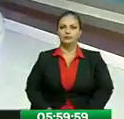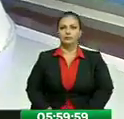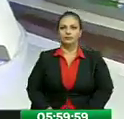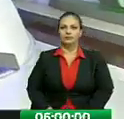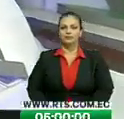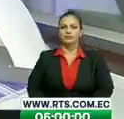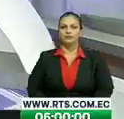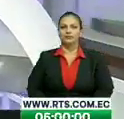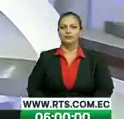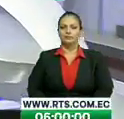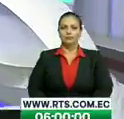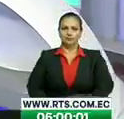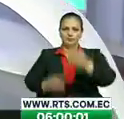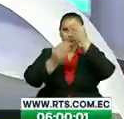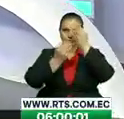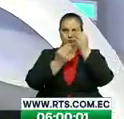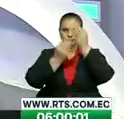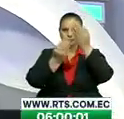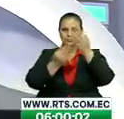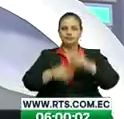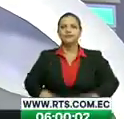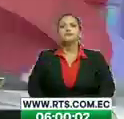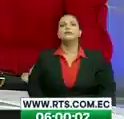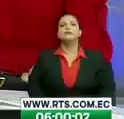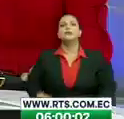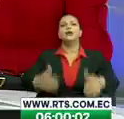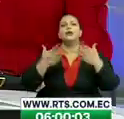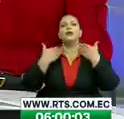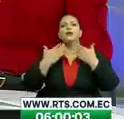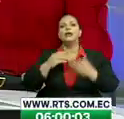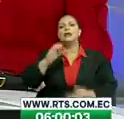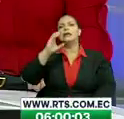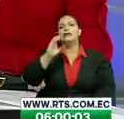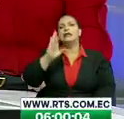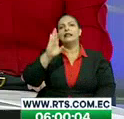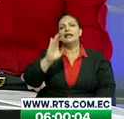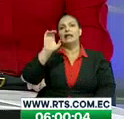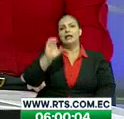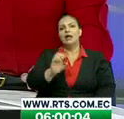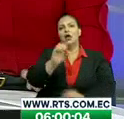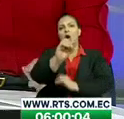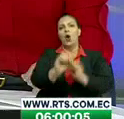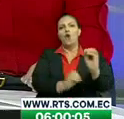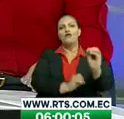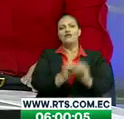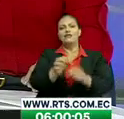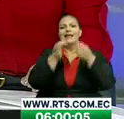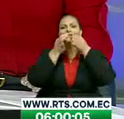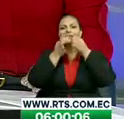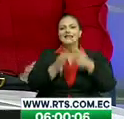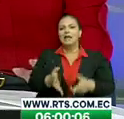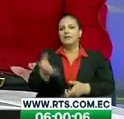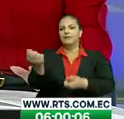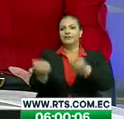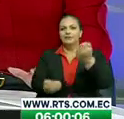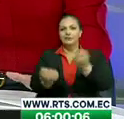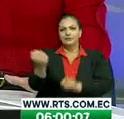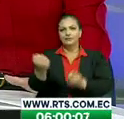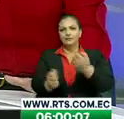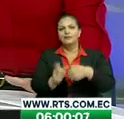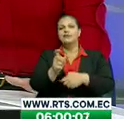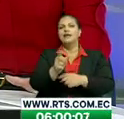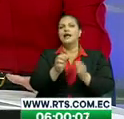Y ahora queremos contarles que el área de brevetación de la Comisión de Tránsito en el centro de Guayaquil abrió nuevamente al público tras cambiar